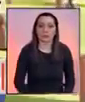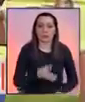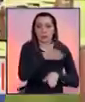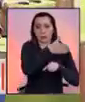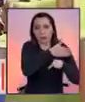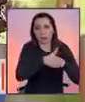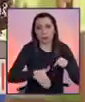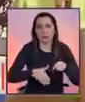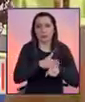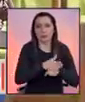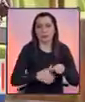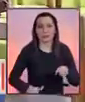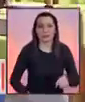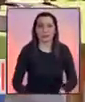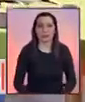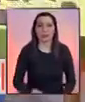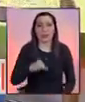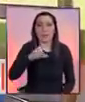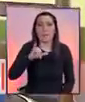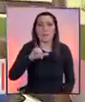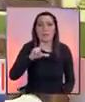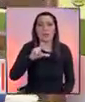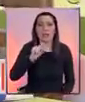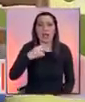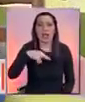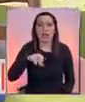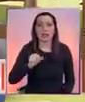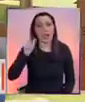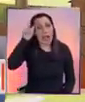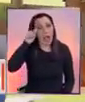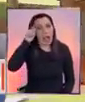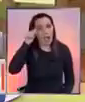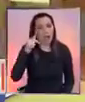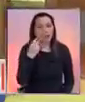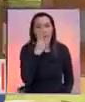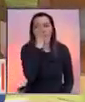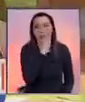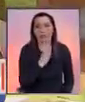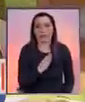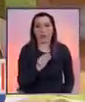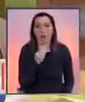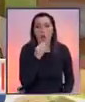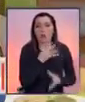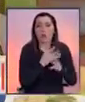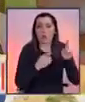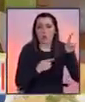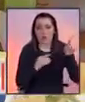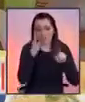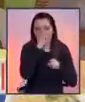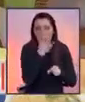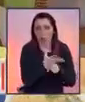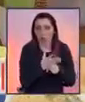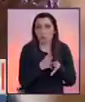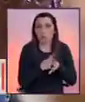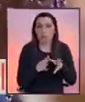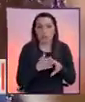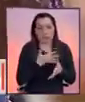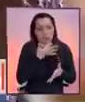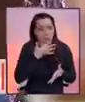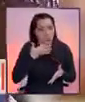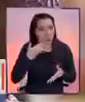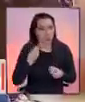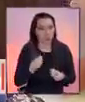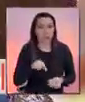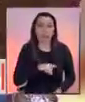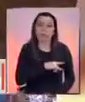a picaña. ¿La picaña? Que es una carne que tradicional brasileña también, que se come mucho en Brasil. La carne es deliciosa. Aquí en